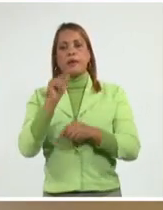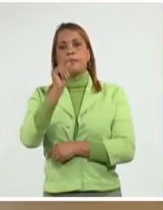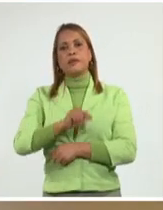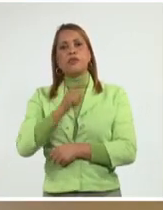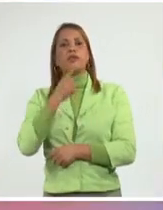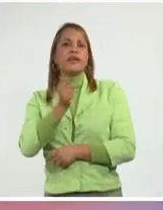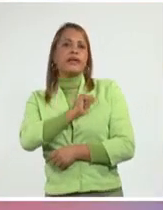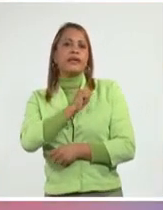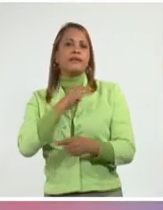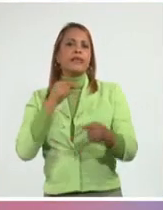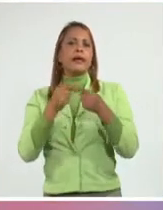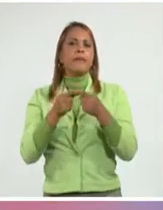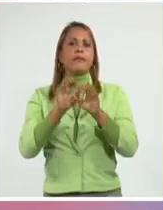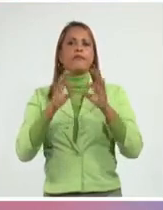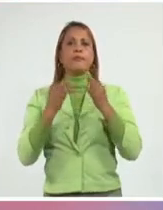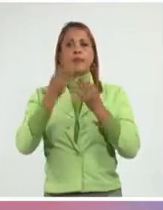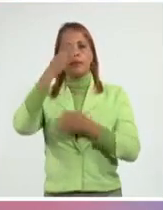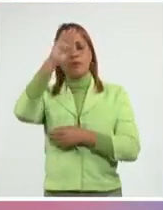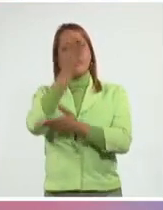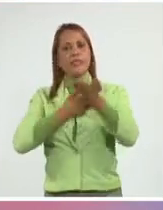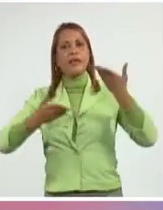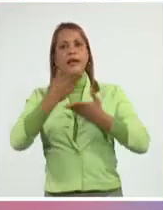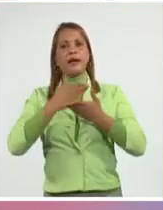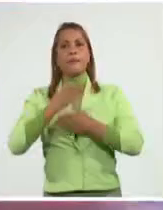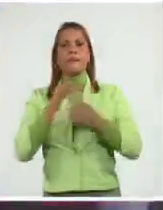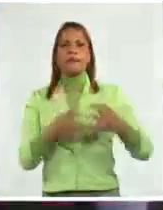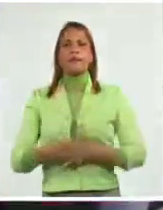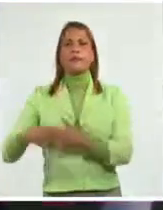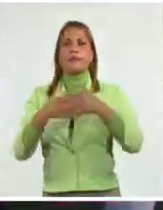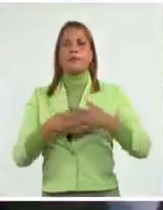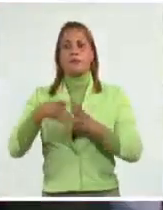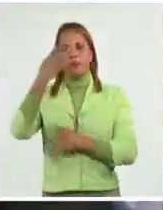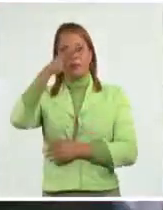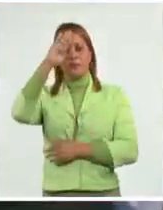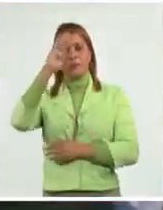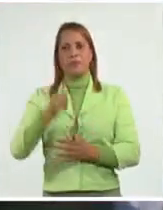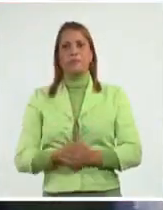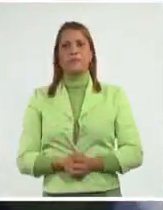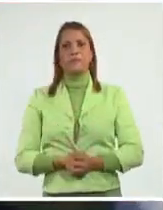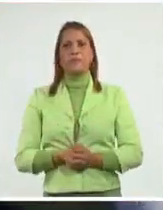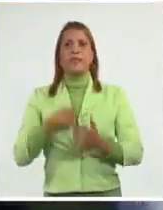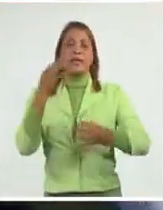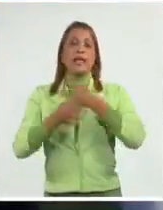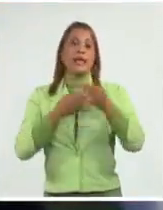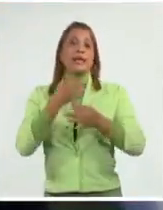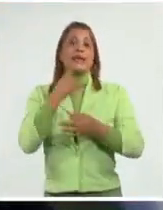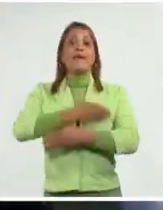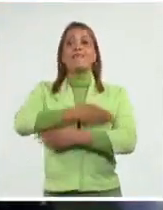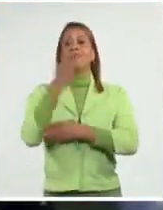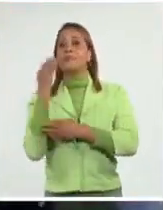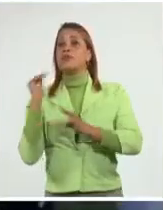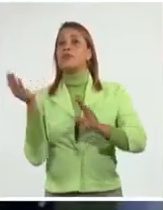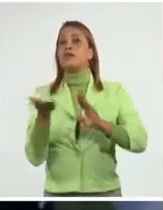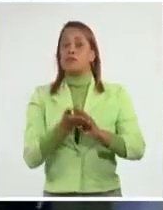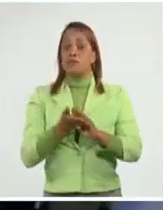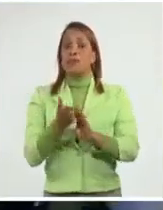familia cubana y el intercambio entre ambos pueblos. El levantamiento de las sanciones que pesan sobre el pueblo